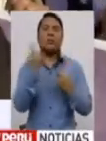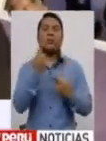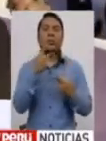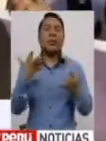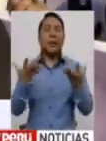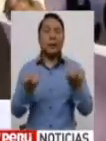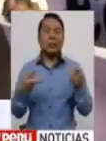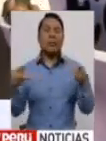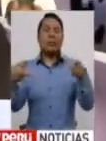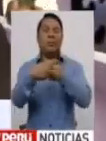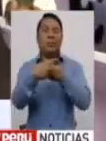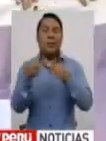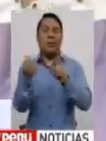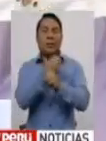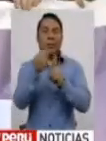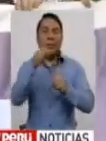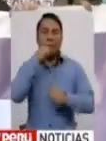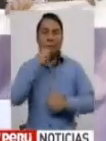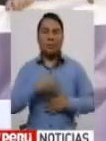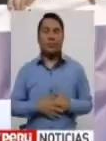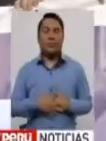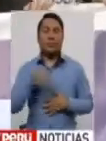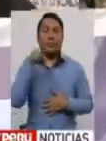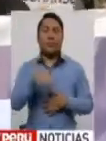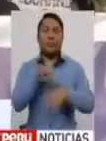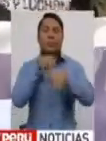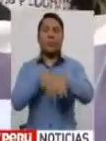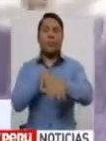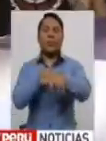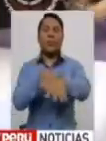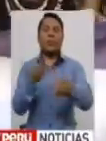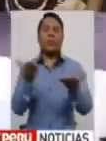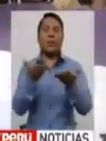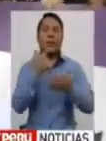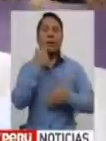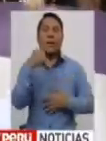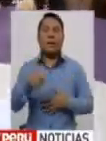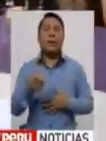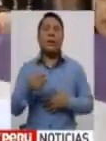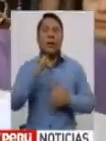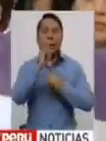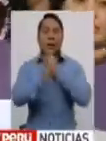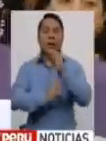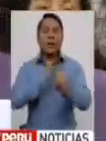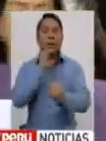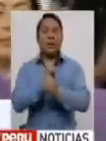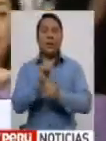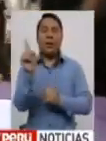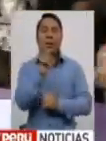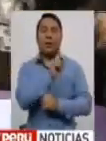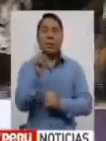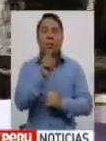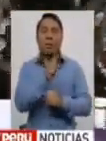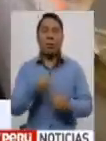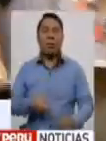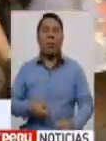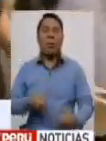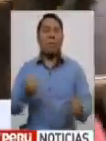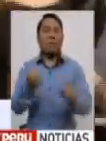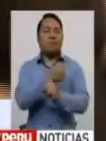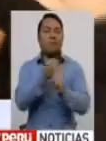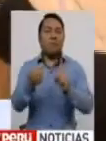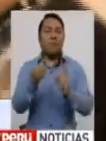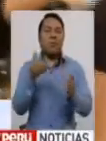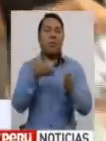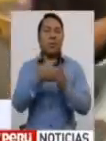violencia, que ha tomado mil formas. Esta movilización fue convocada conmemorando el Día Internacional de la No Violencia hacia la Mujer. En la